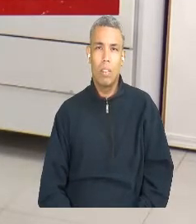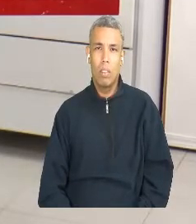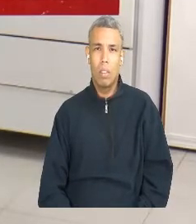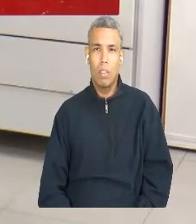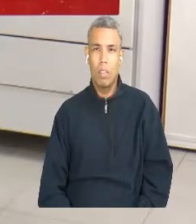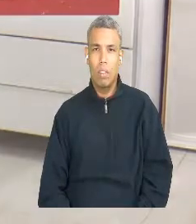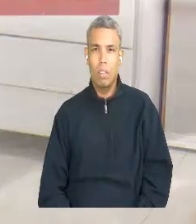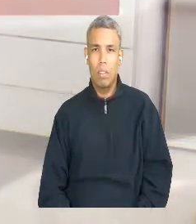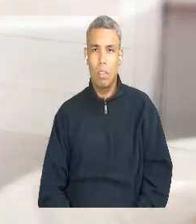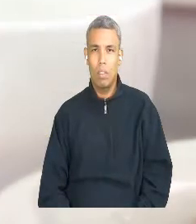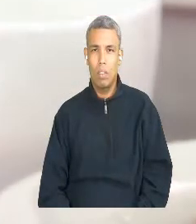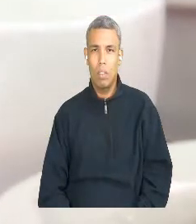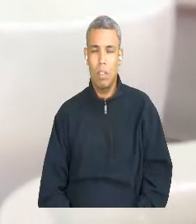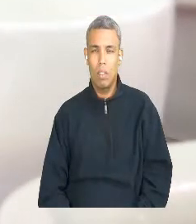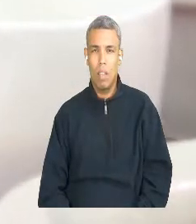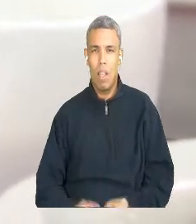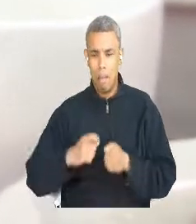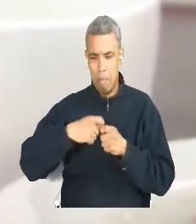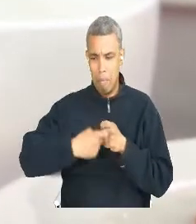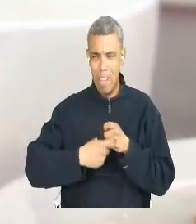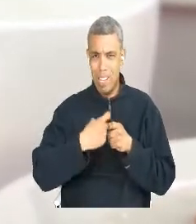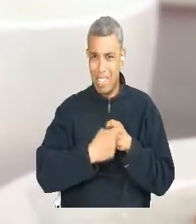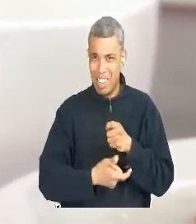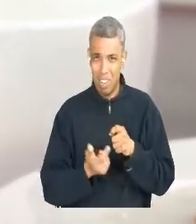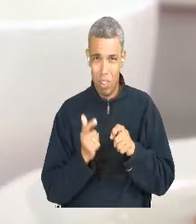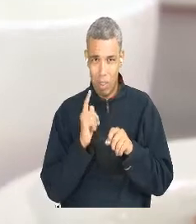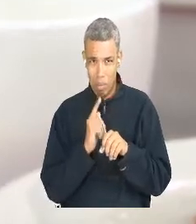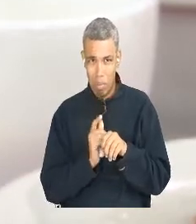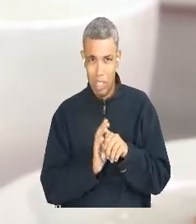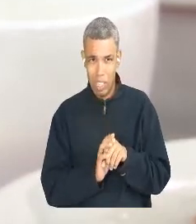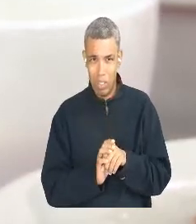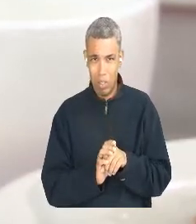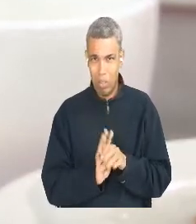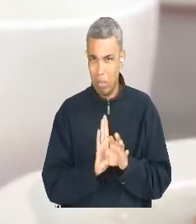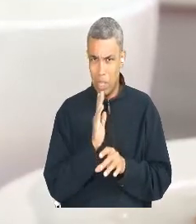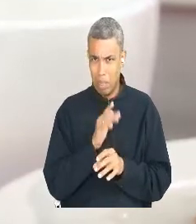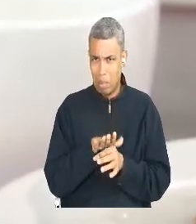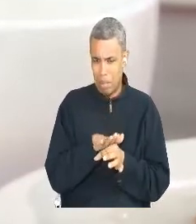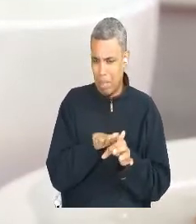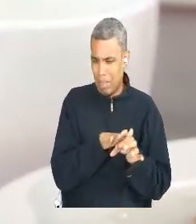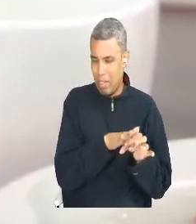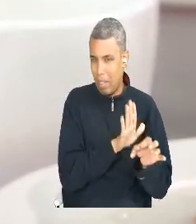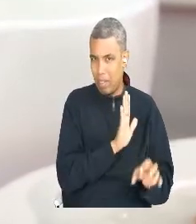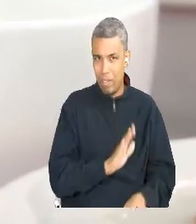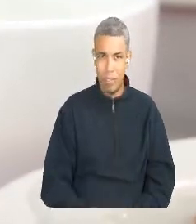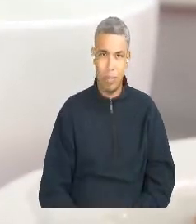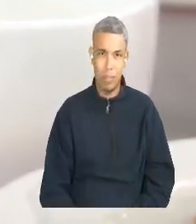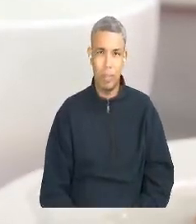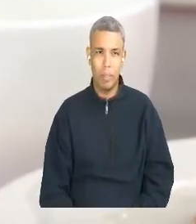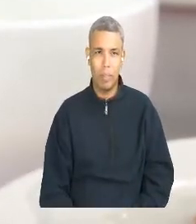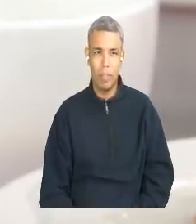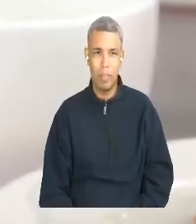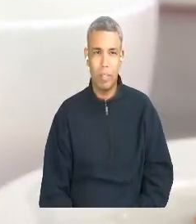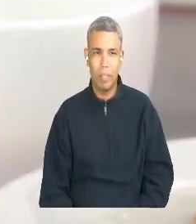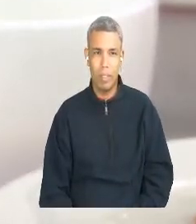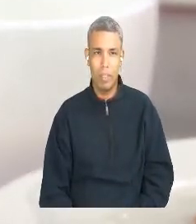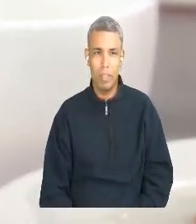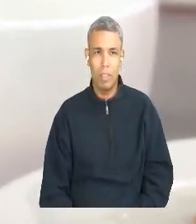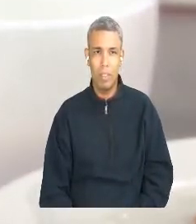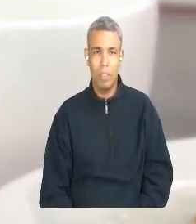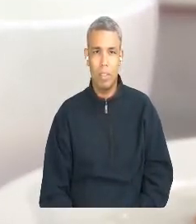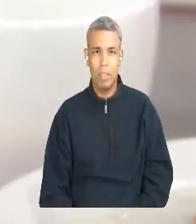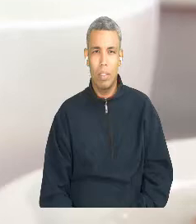parejo. Ah, todo tiene que ser así también. En sí, si haces un corte que con la fresa, con la uva, que queden